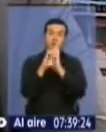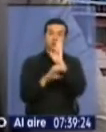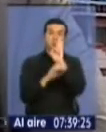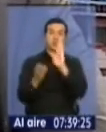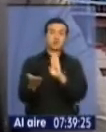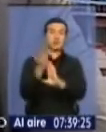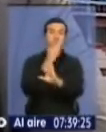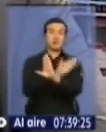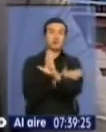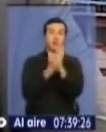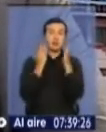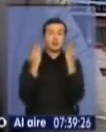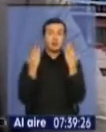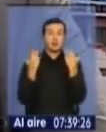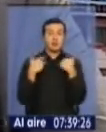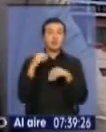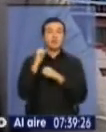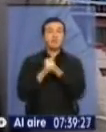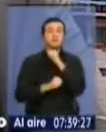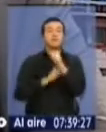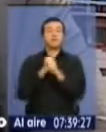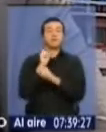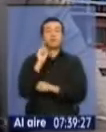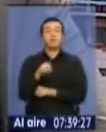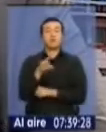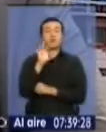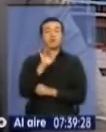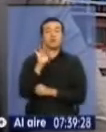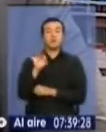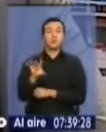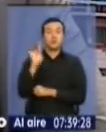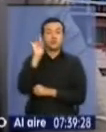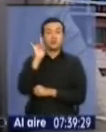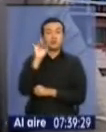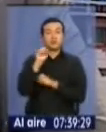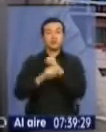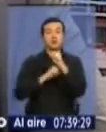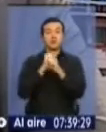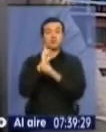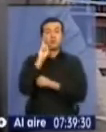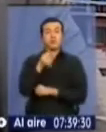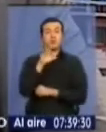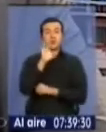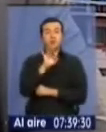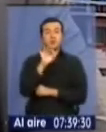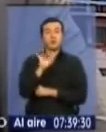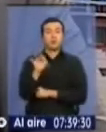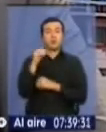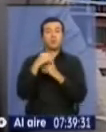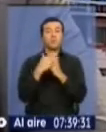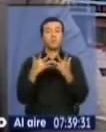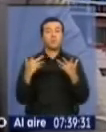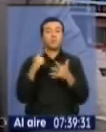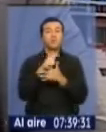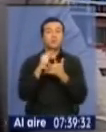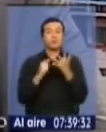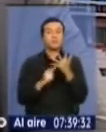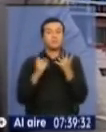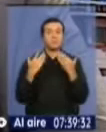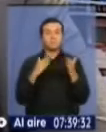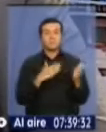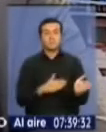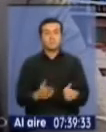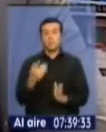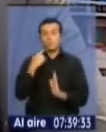en, digamos, año 1998, 1999, tenía muchos de los rasgos neoconstitucionales.